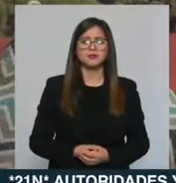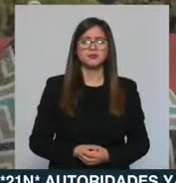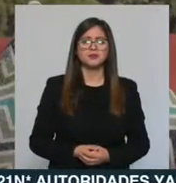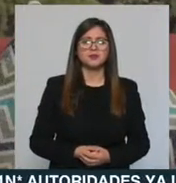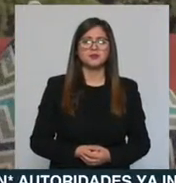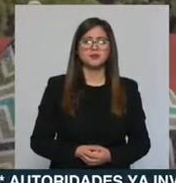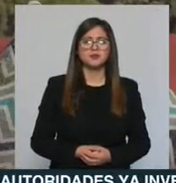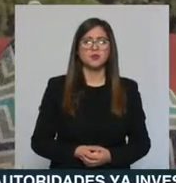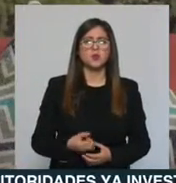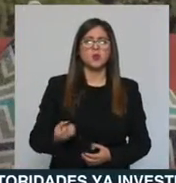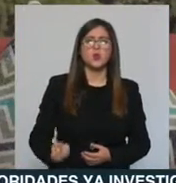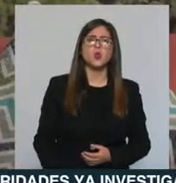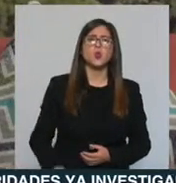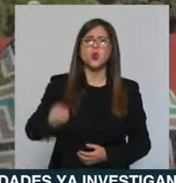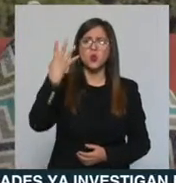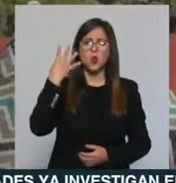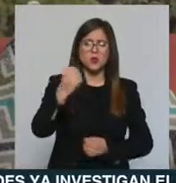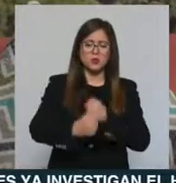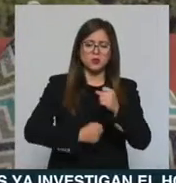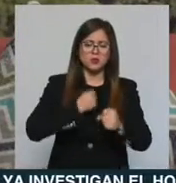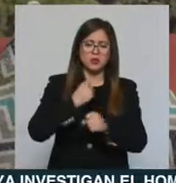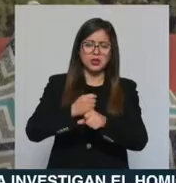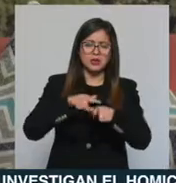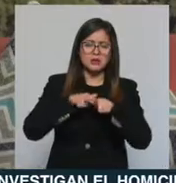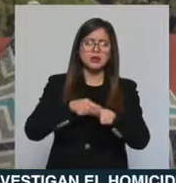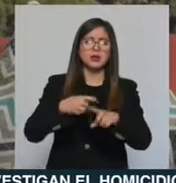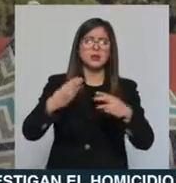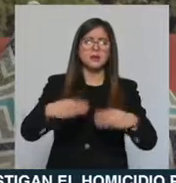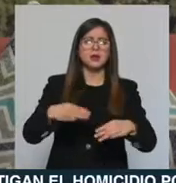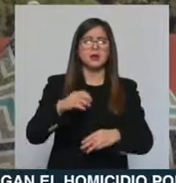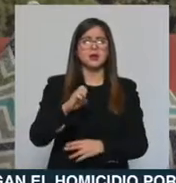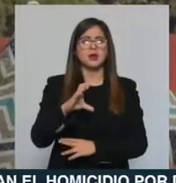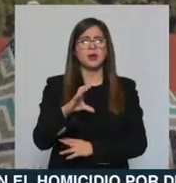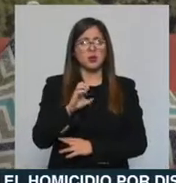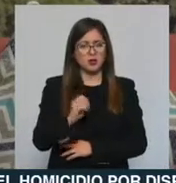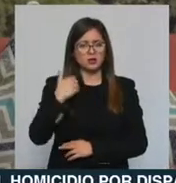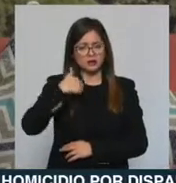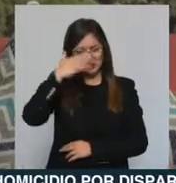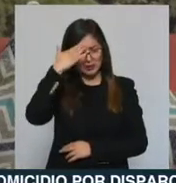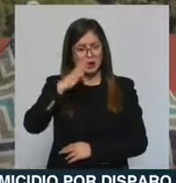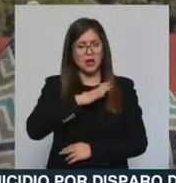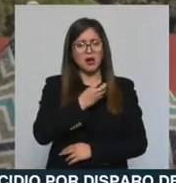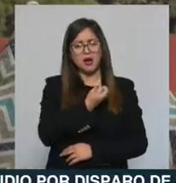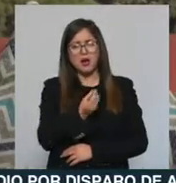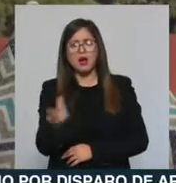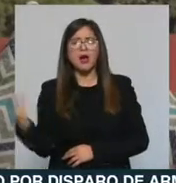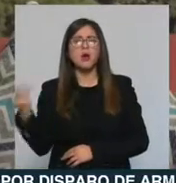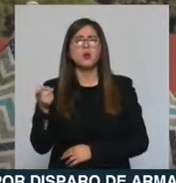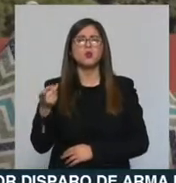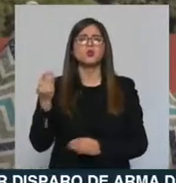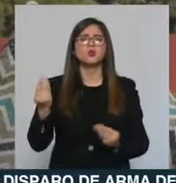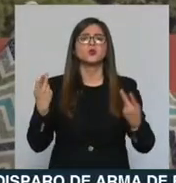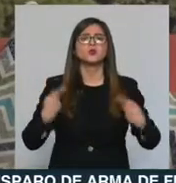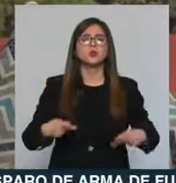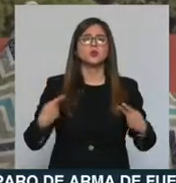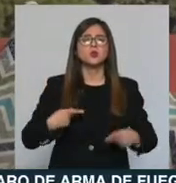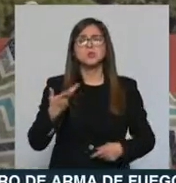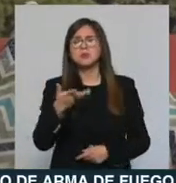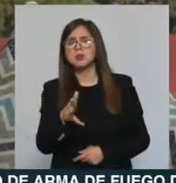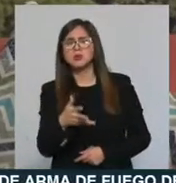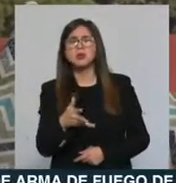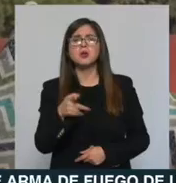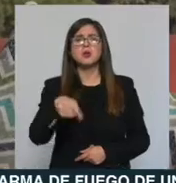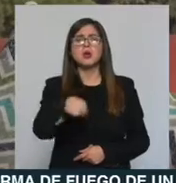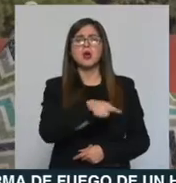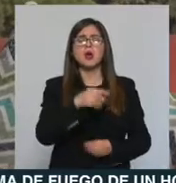lleva este Mercado Eco? Porque sabemos que pues han sido ya varias y se ha sumado mucho más gente. Ahora pues hay casi una